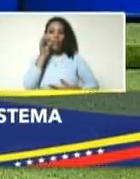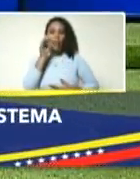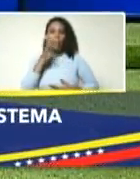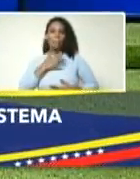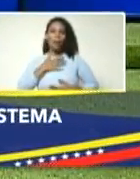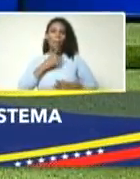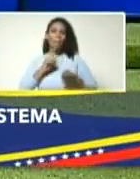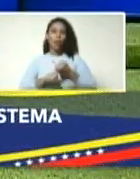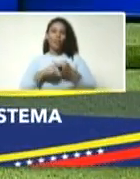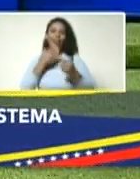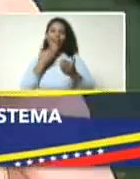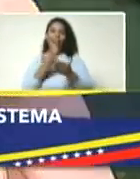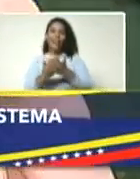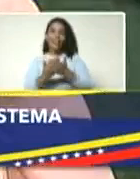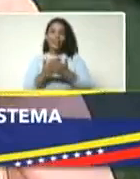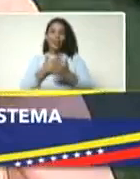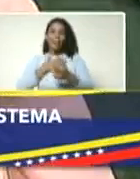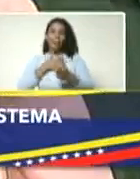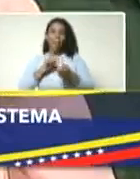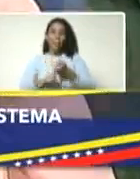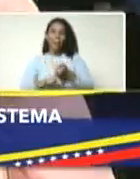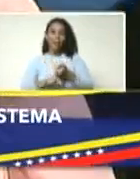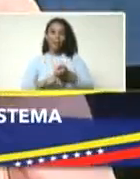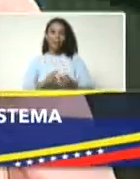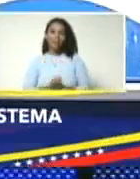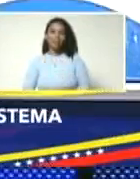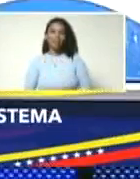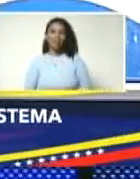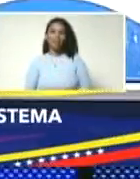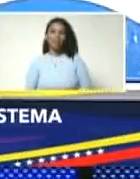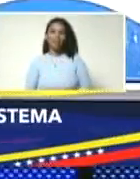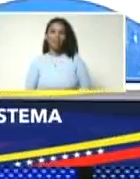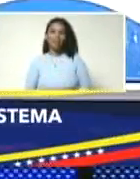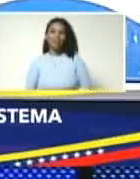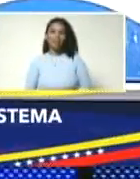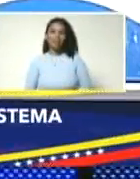Silita, gracias, Silita.